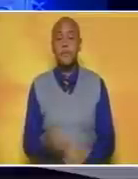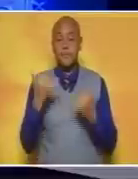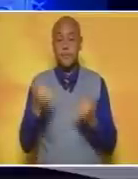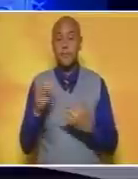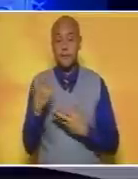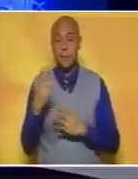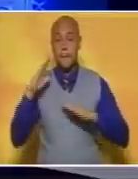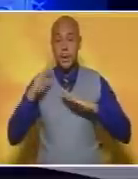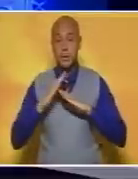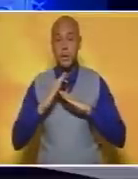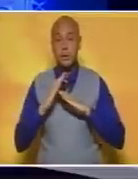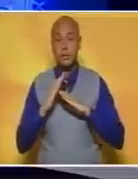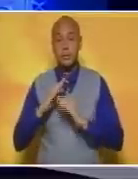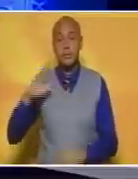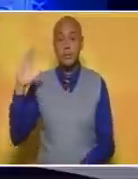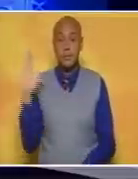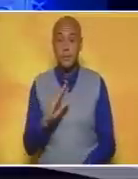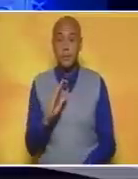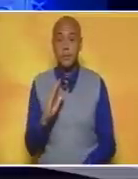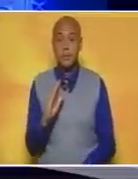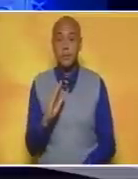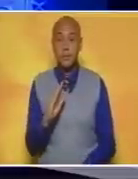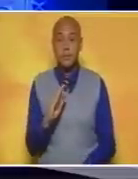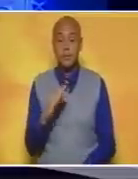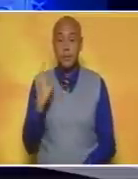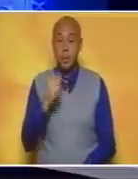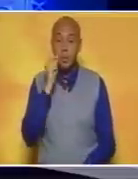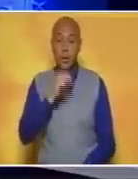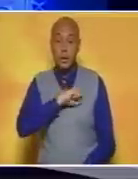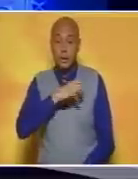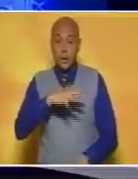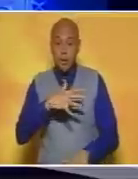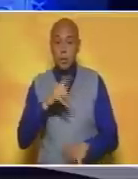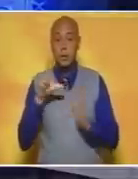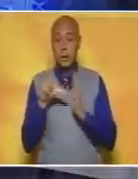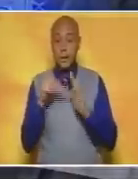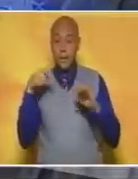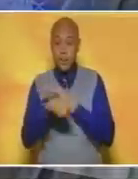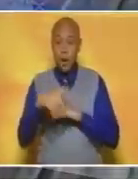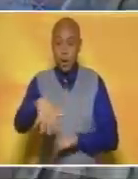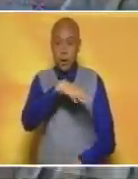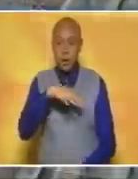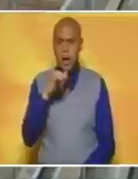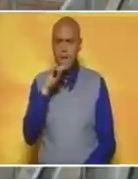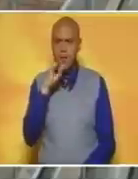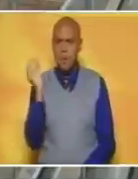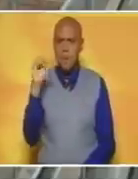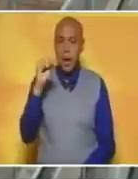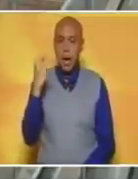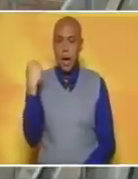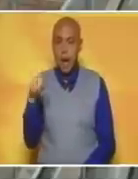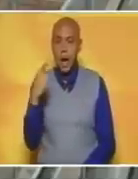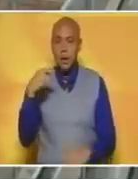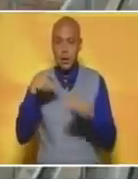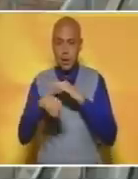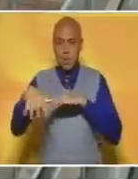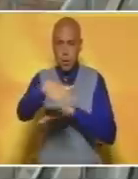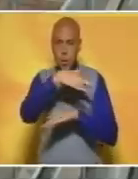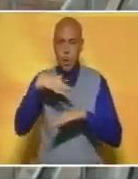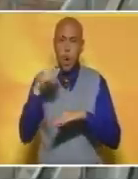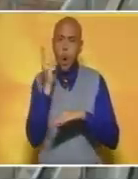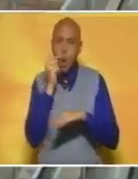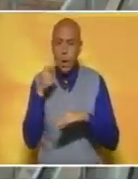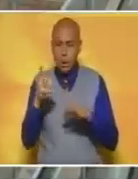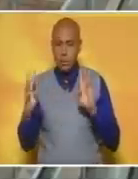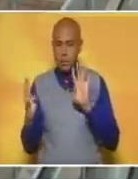de hacer una breve pausa. Al regreso, pánico en secundaria. Más adelante conozca cómo el clima hizo que estos